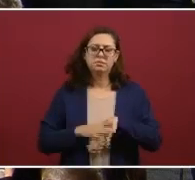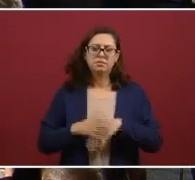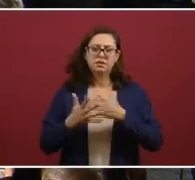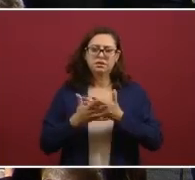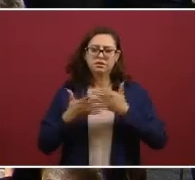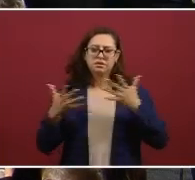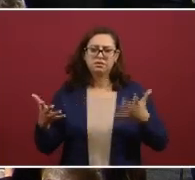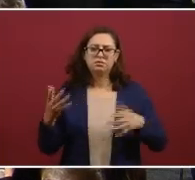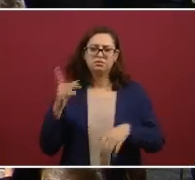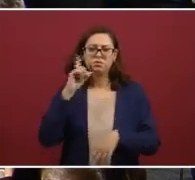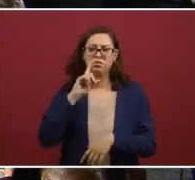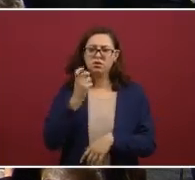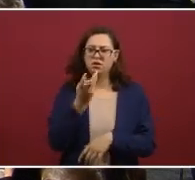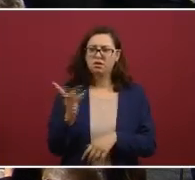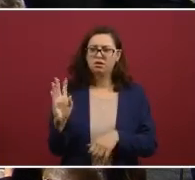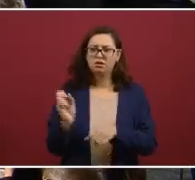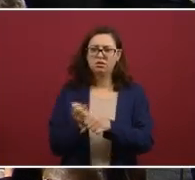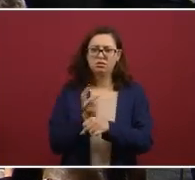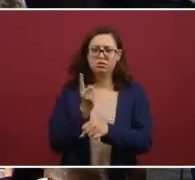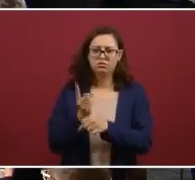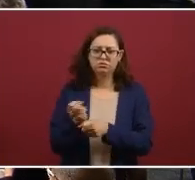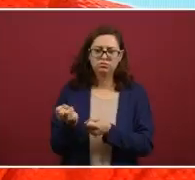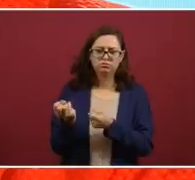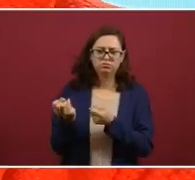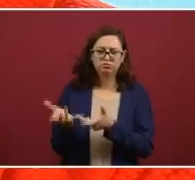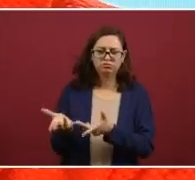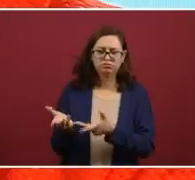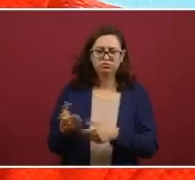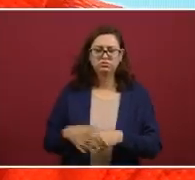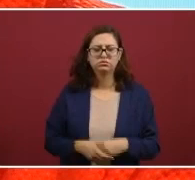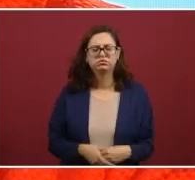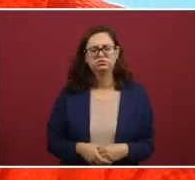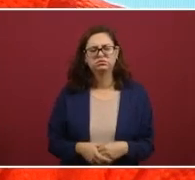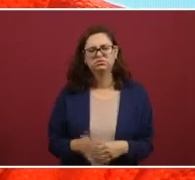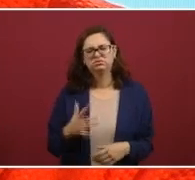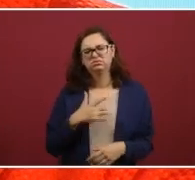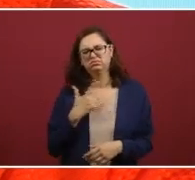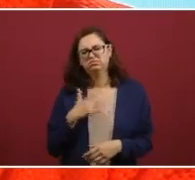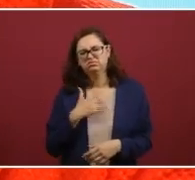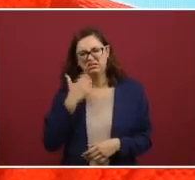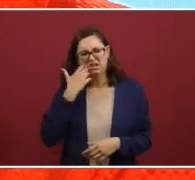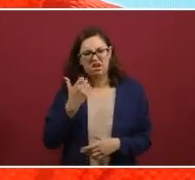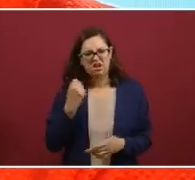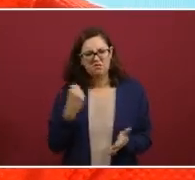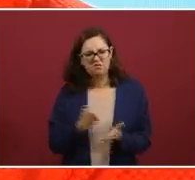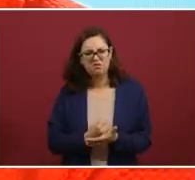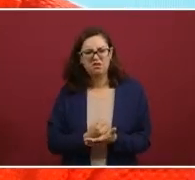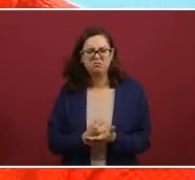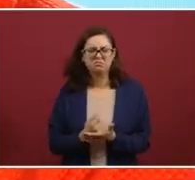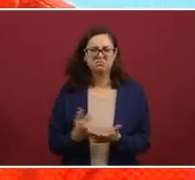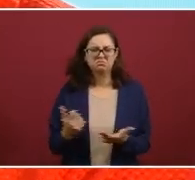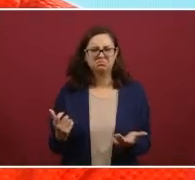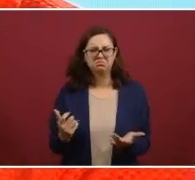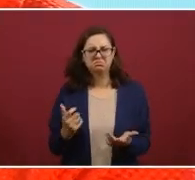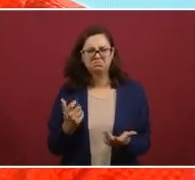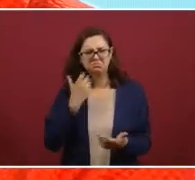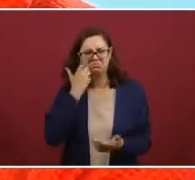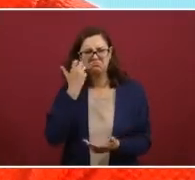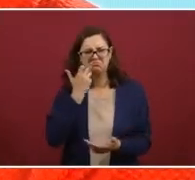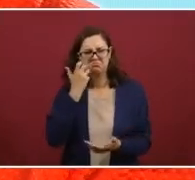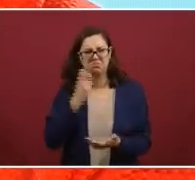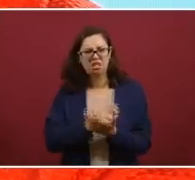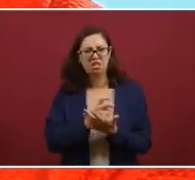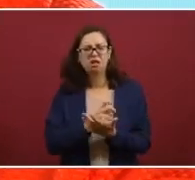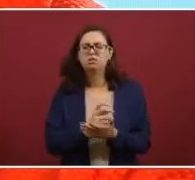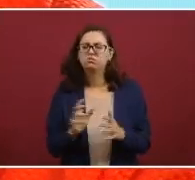las mujeres. Y esto no es un capricho ni un beneficio irracional a su favor. Es una cuestión de justicia, porque